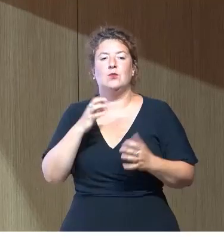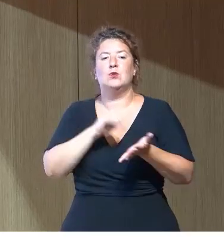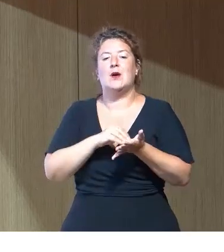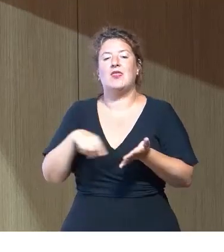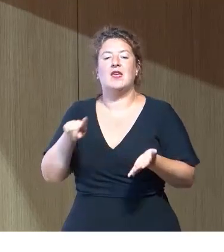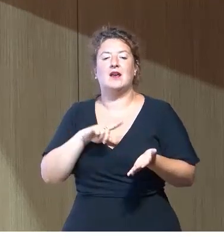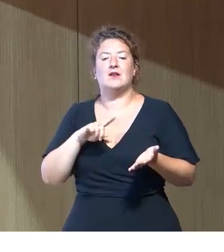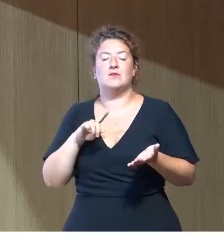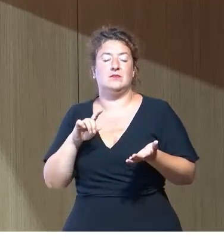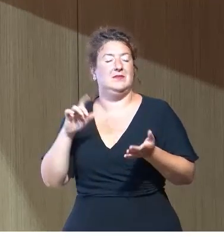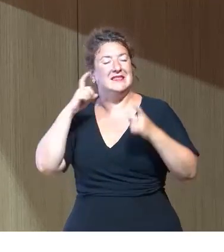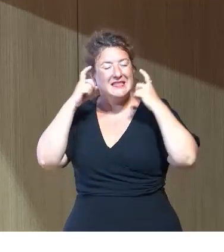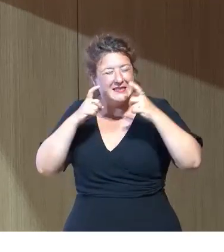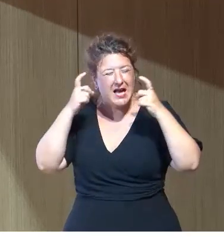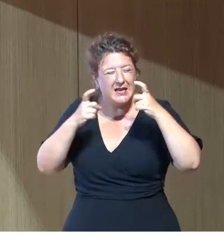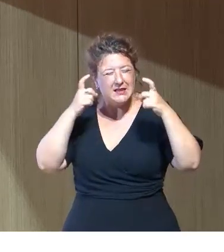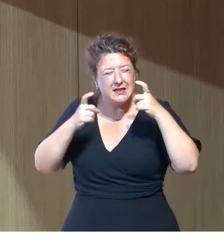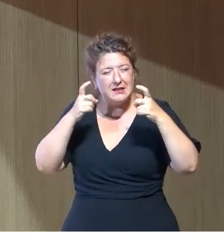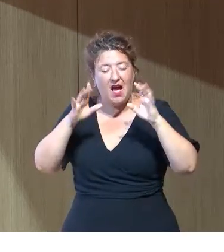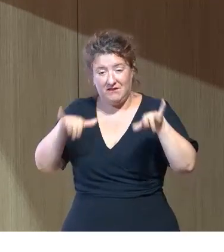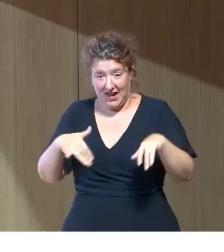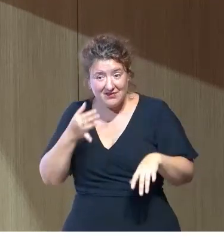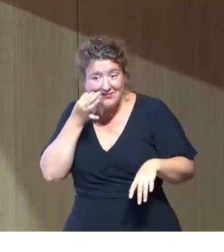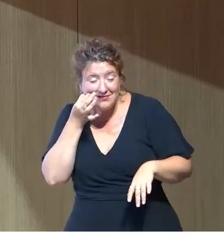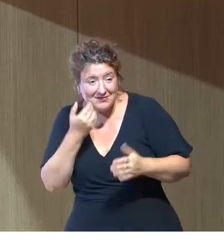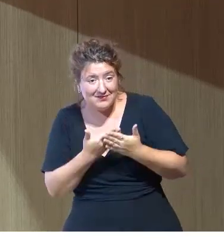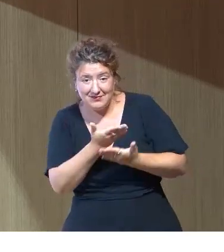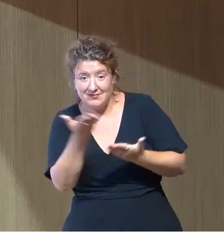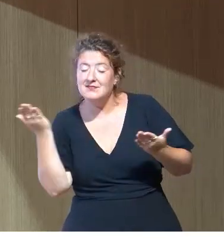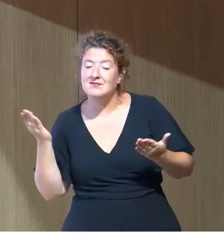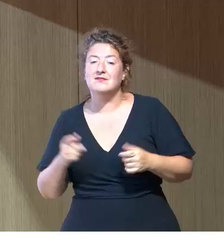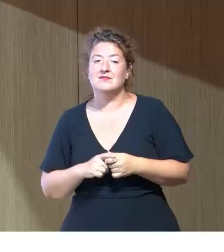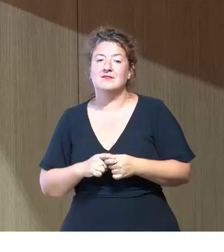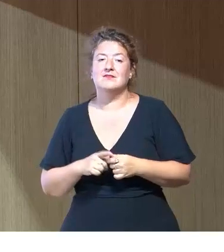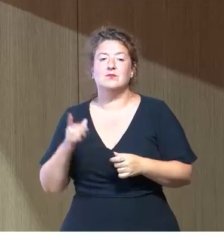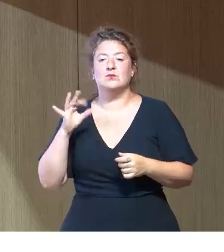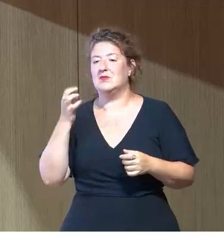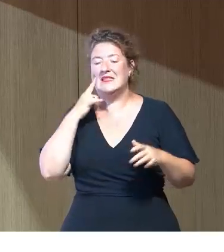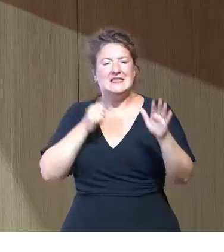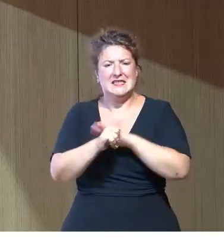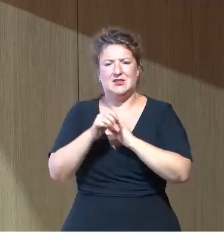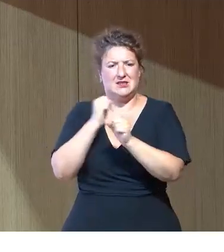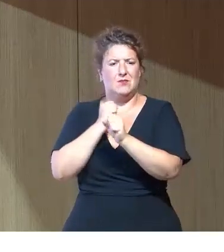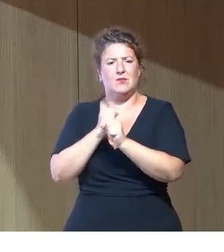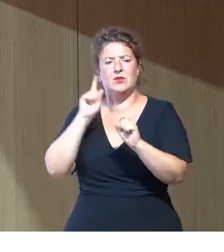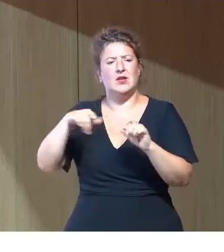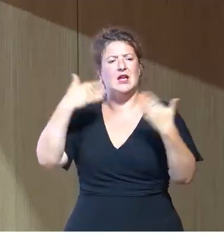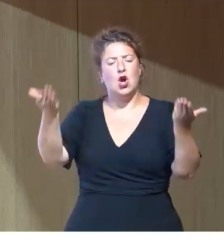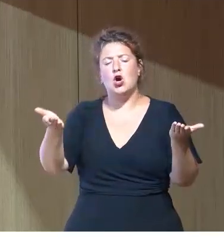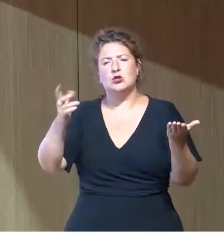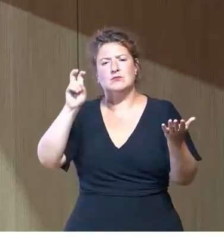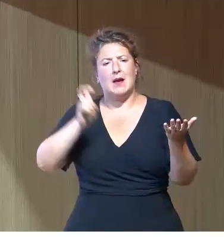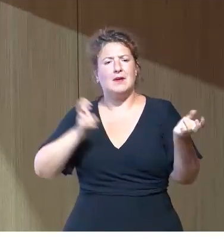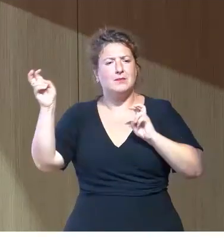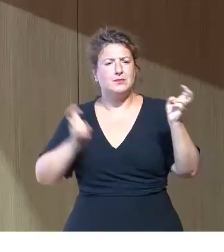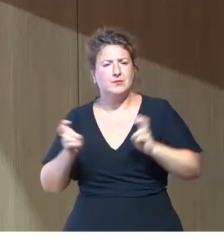desde el cambio Es que es una realidad Hay un montón de profesionales de inserta Pero hay muchísimos profesionales de otras entidades